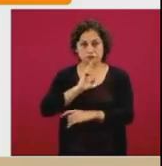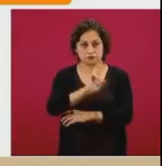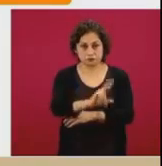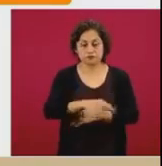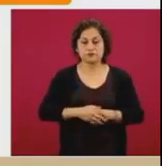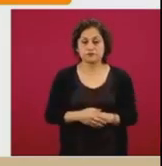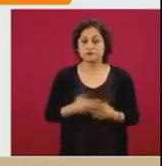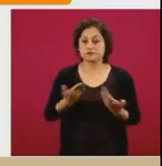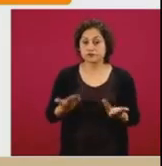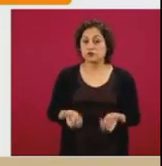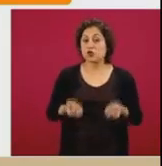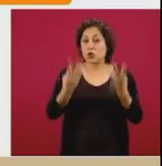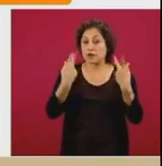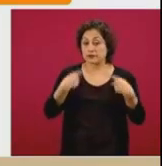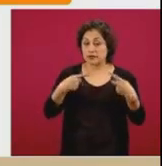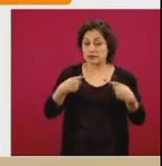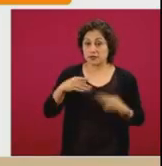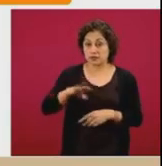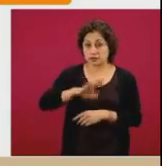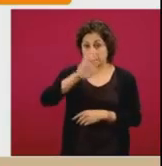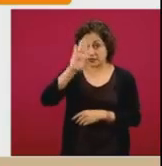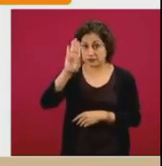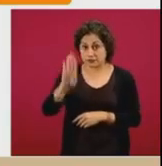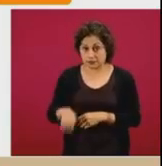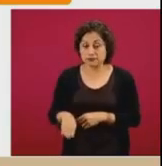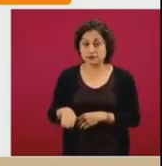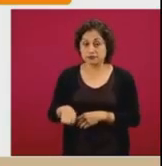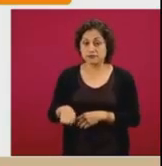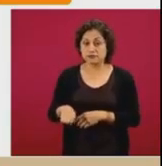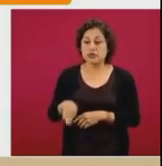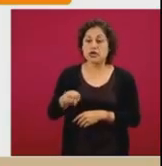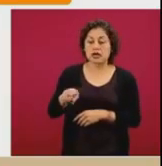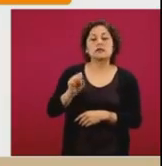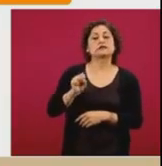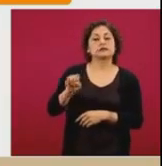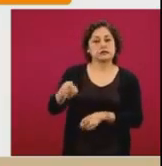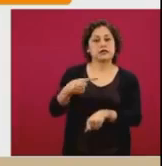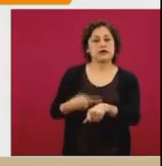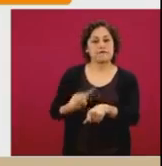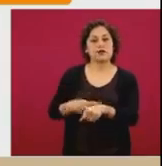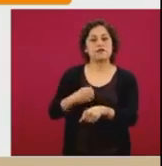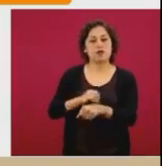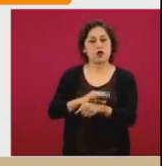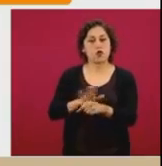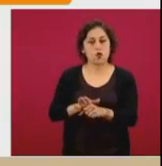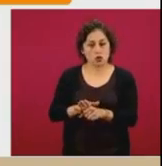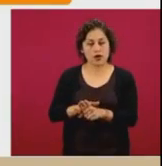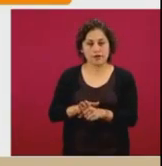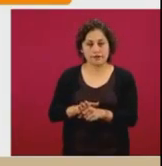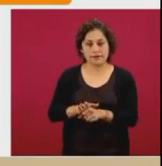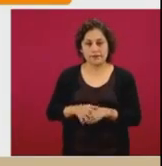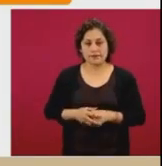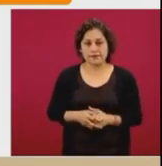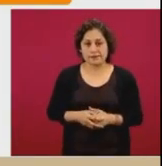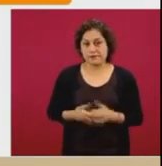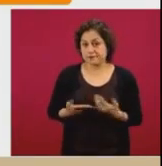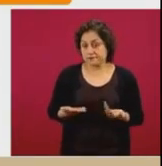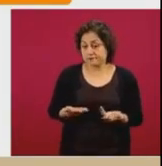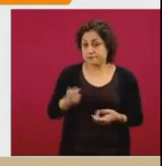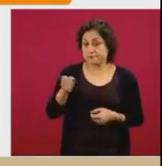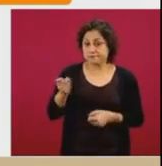Desafortunadamente han perdido la vida y se han confirmado con el virus SARS-CoV-2, ya sea por una